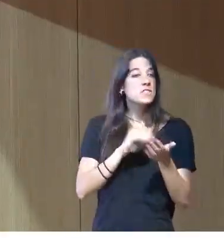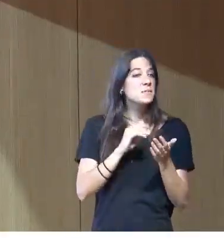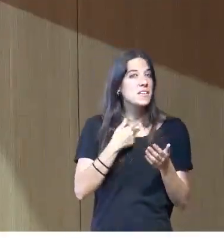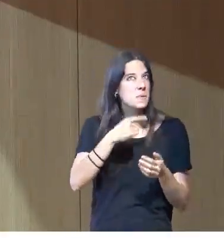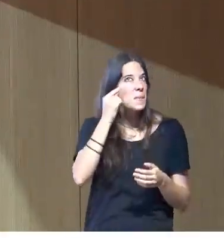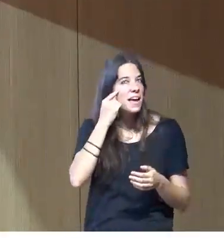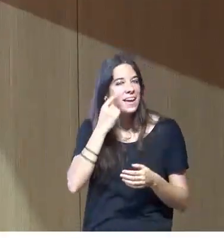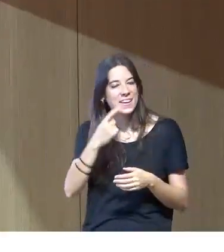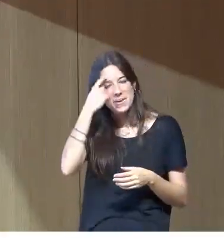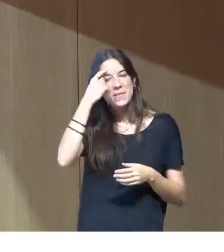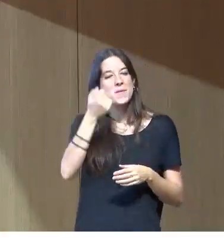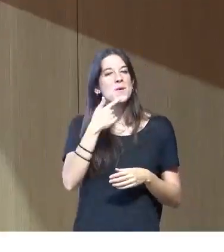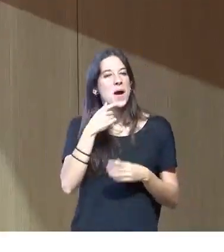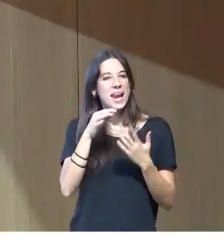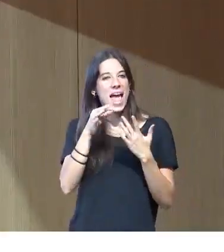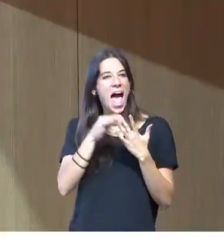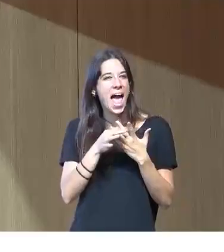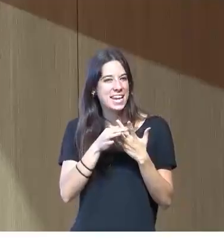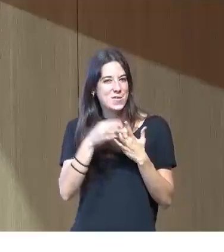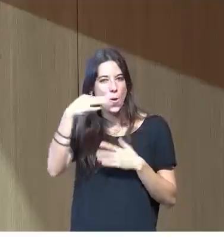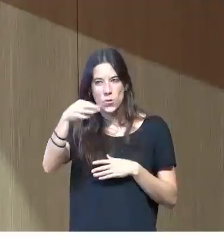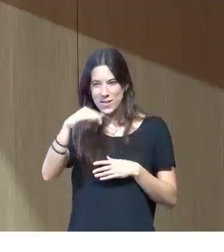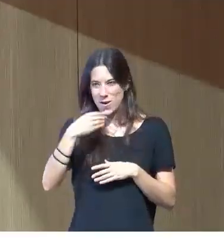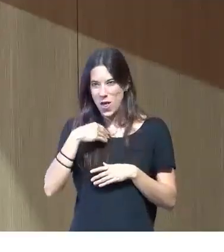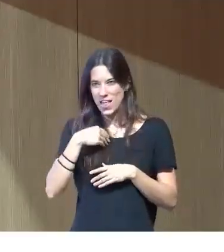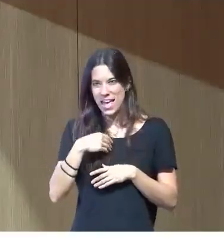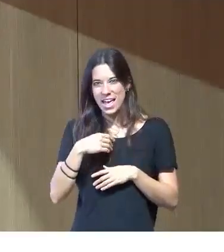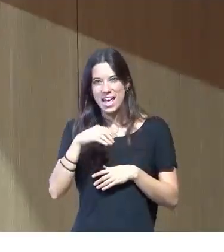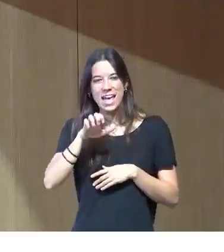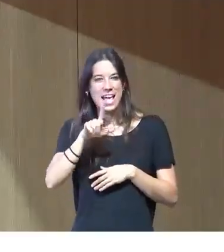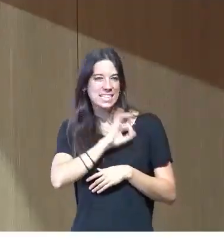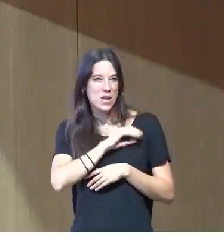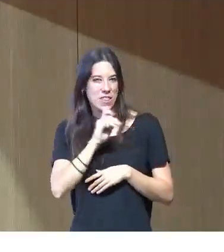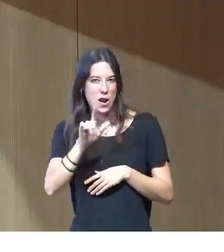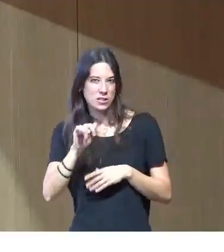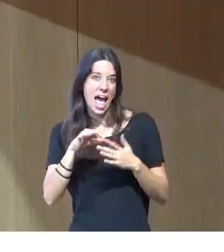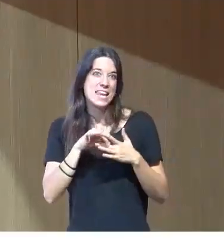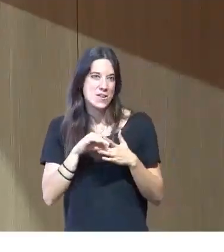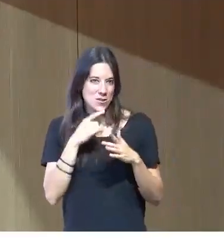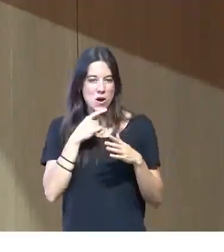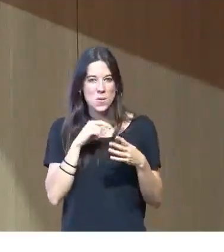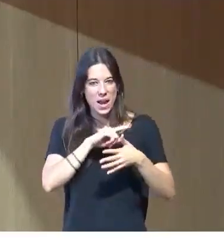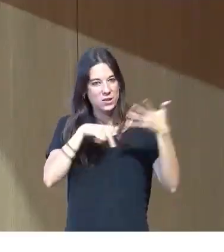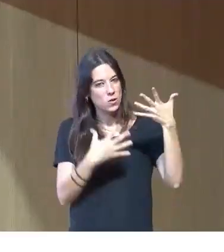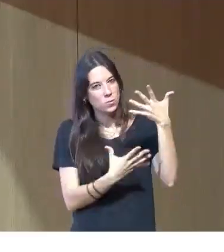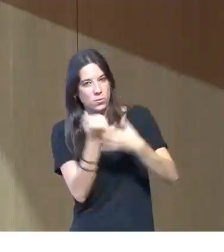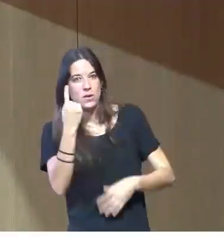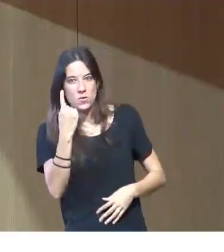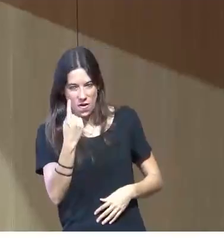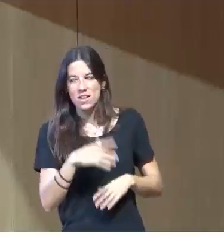a juntarlos a todos y eso es muy importante no siempre hay que tener esa perspectiva a mí de lo que ha comentado Carmen